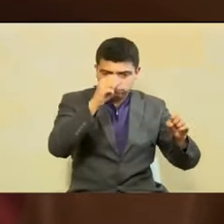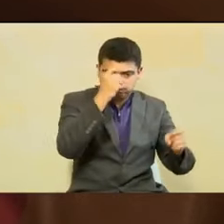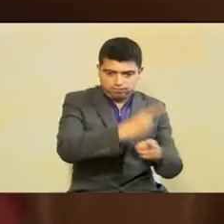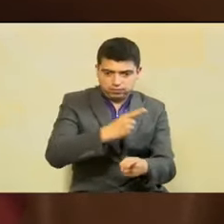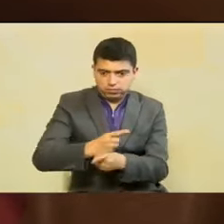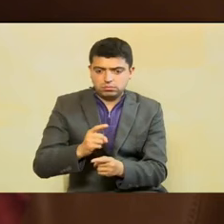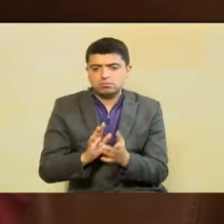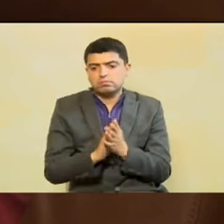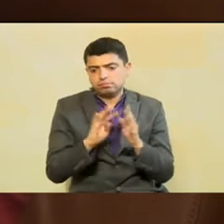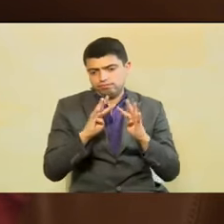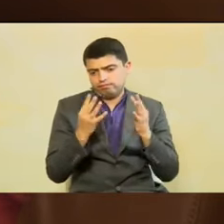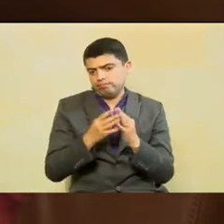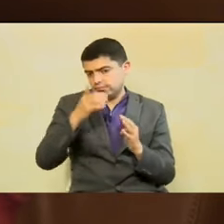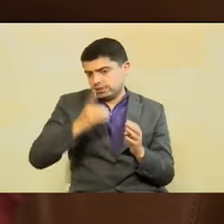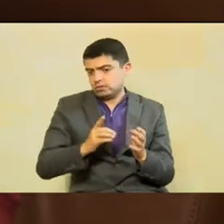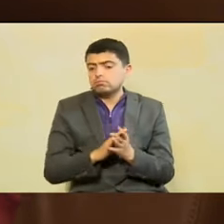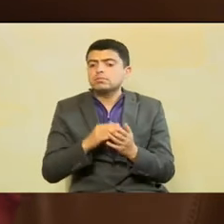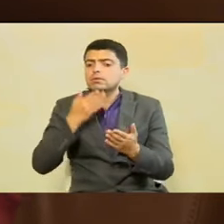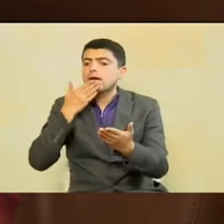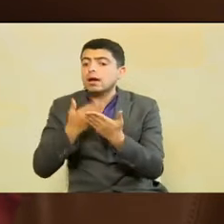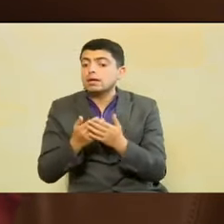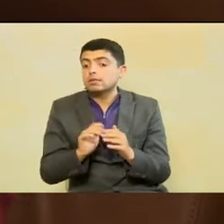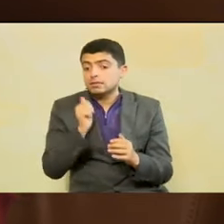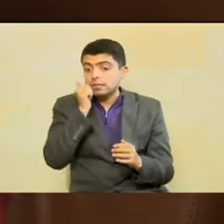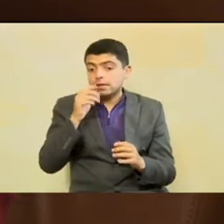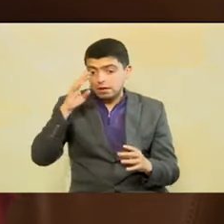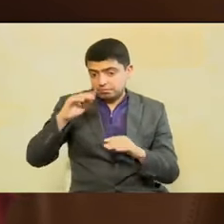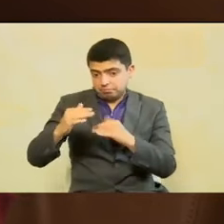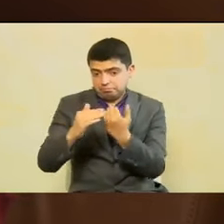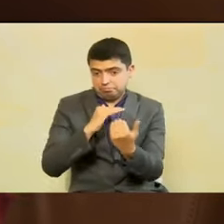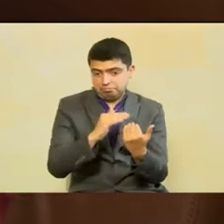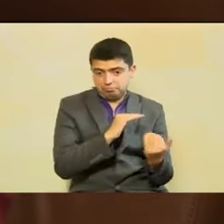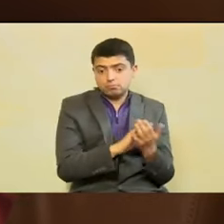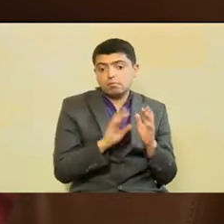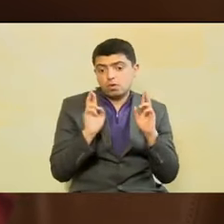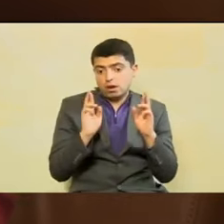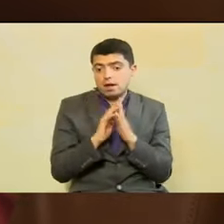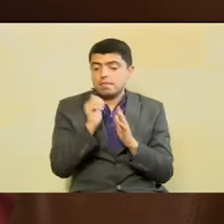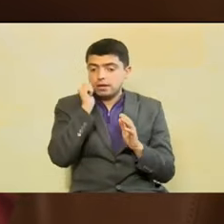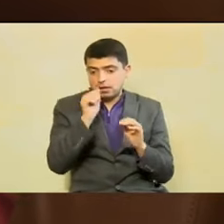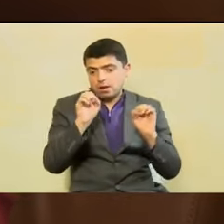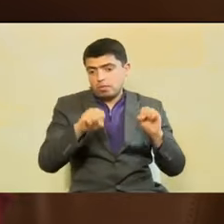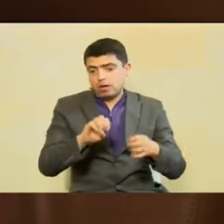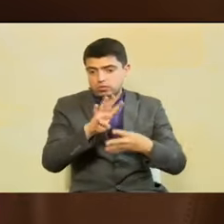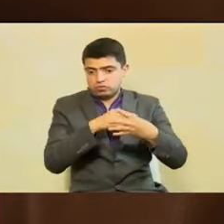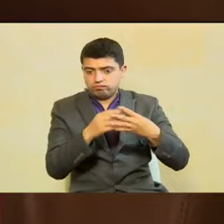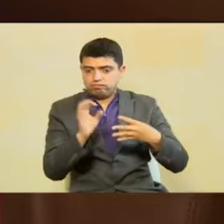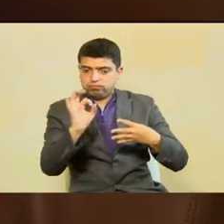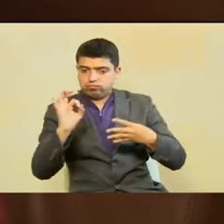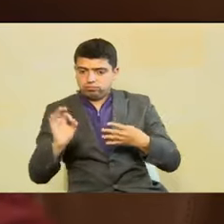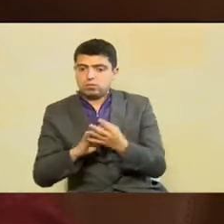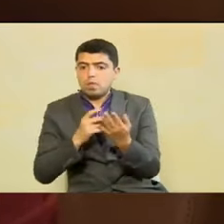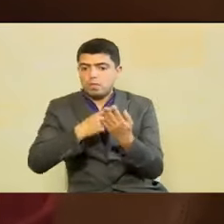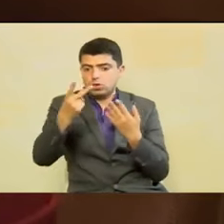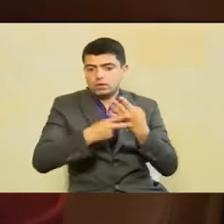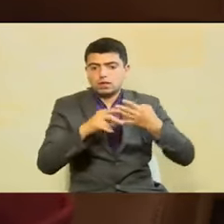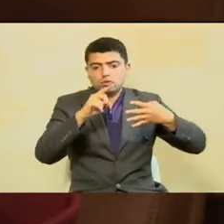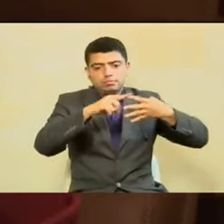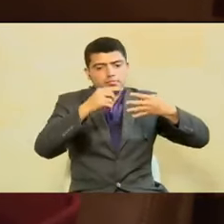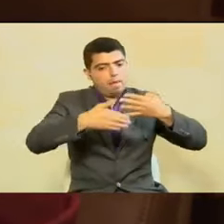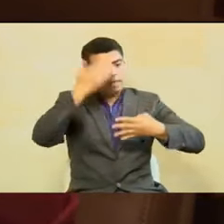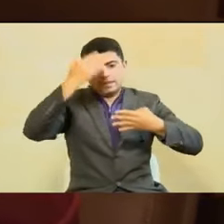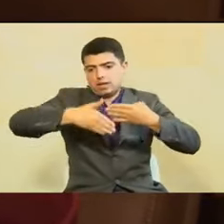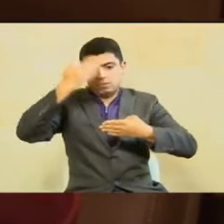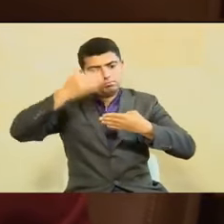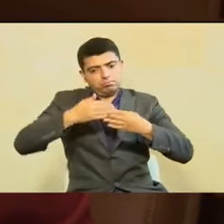entonces Gracias por la situación del día de mañana y espero que podamos tener estos proyectos en los primeros puntos del orden del